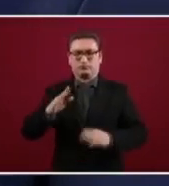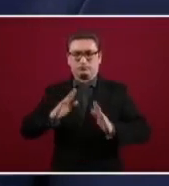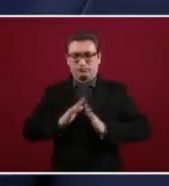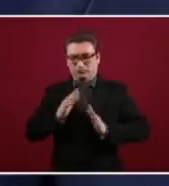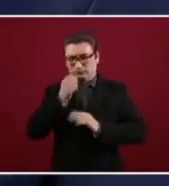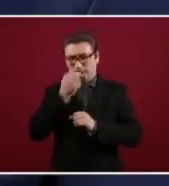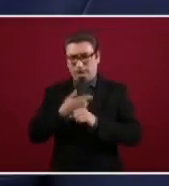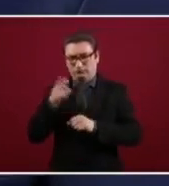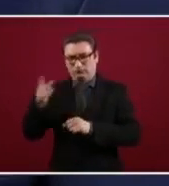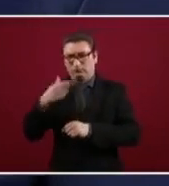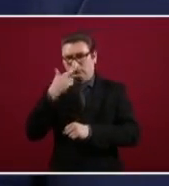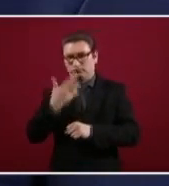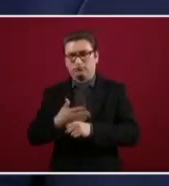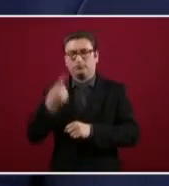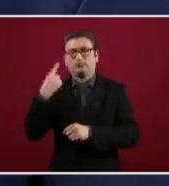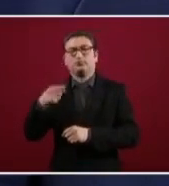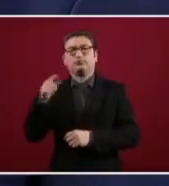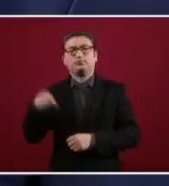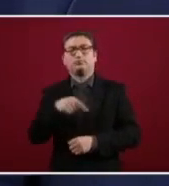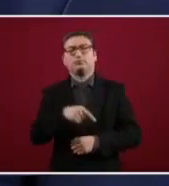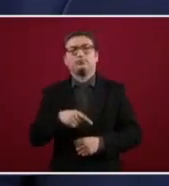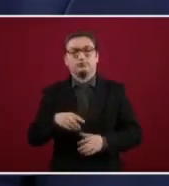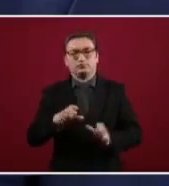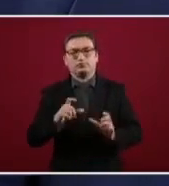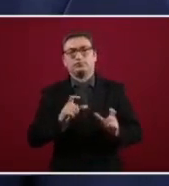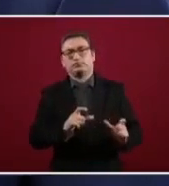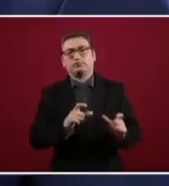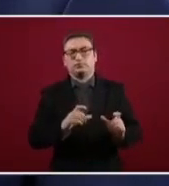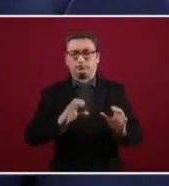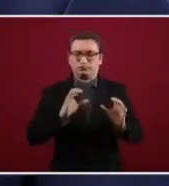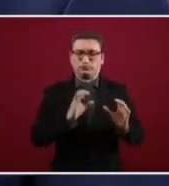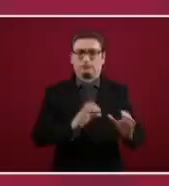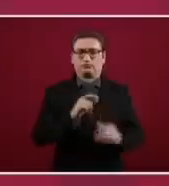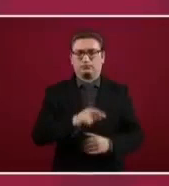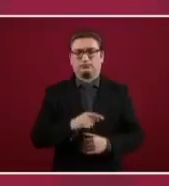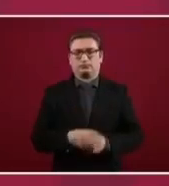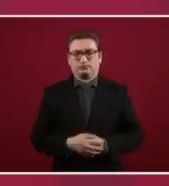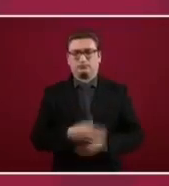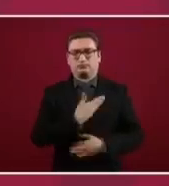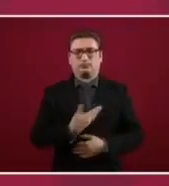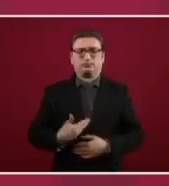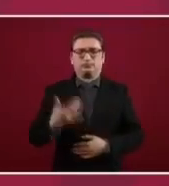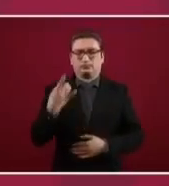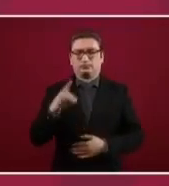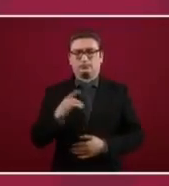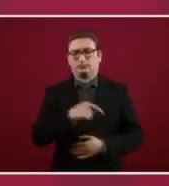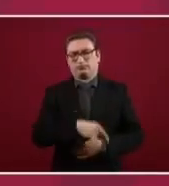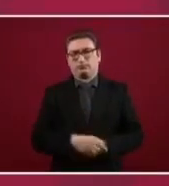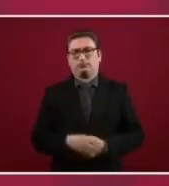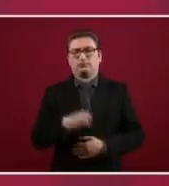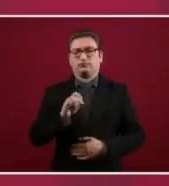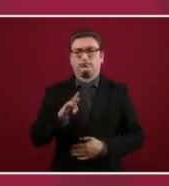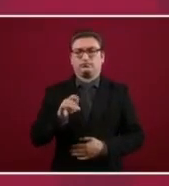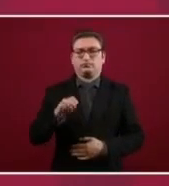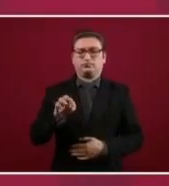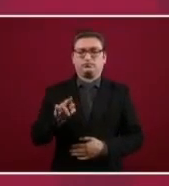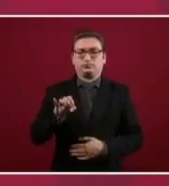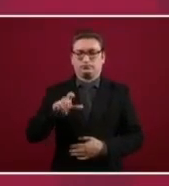defensa se hiciera cargo de la protección del presidente evo morales